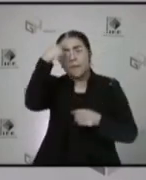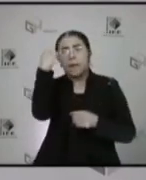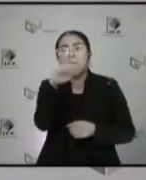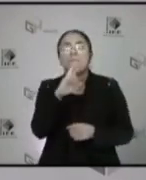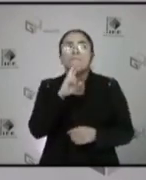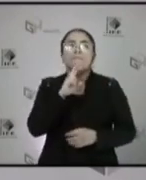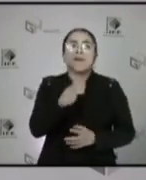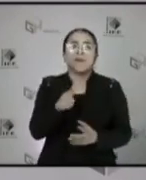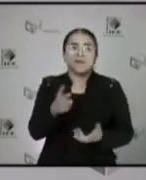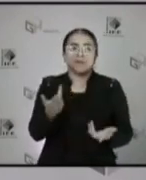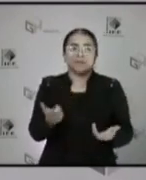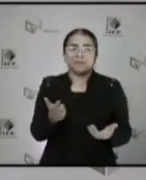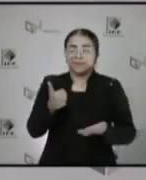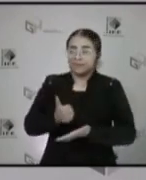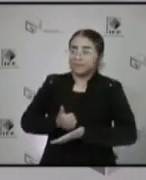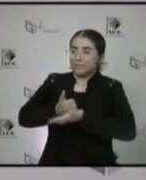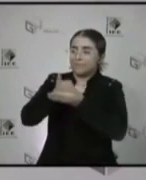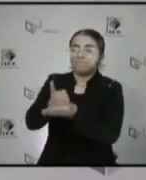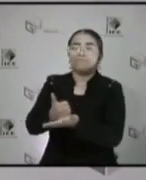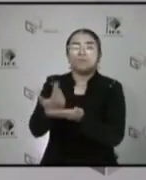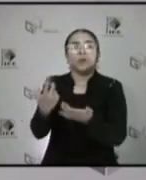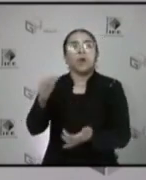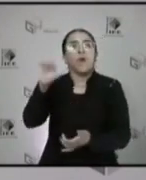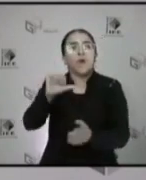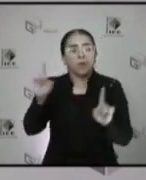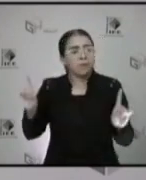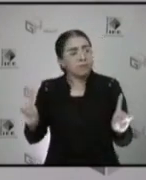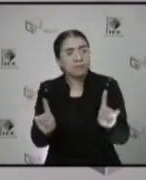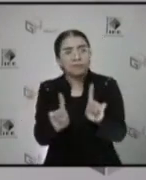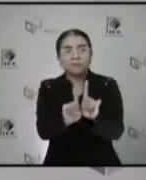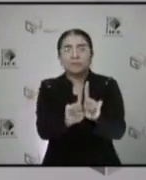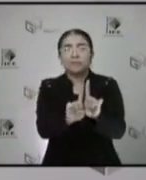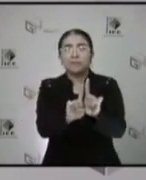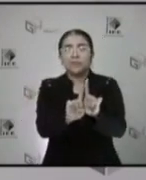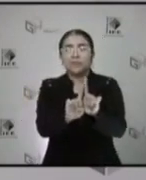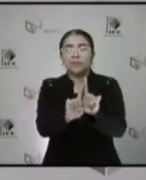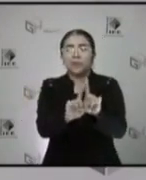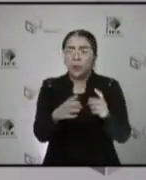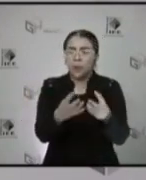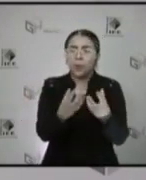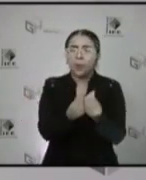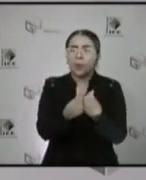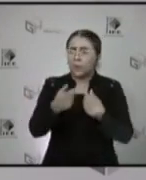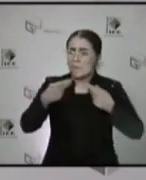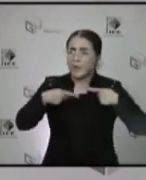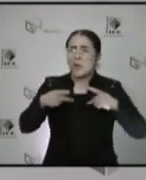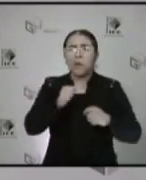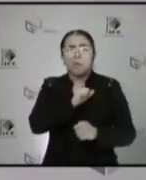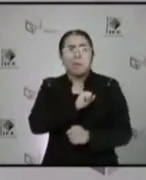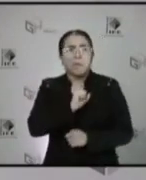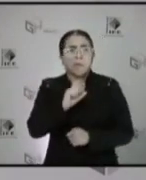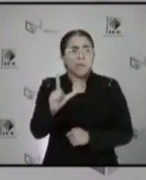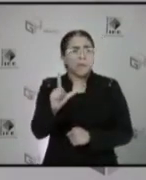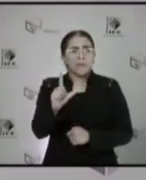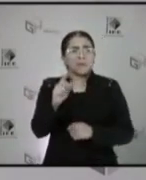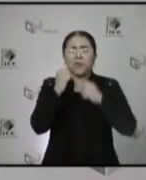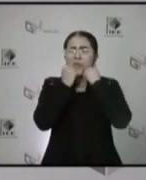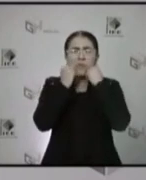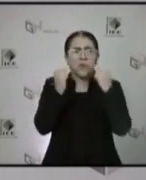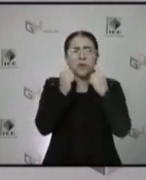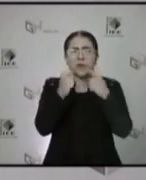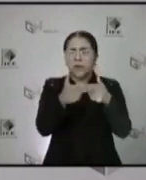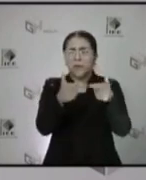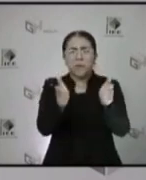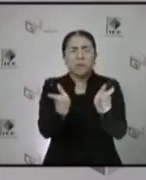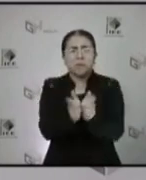de la gente. Y hoy se trata de que me acompañen la gente más capaz, sin importar partido